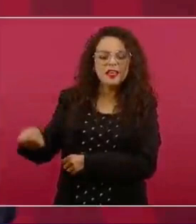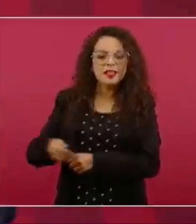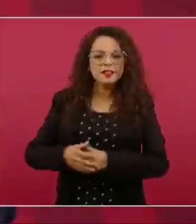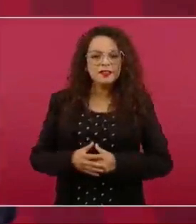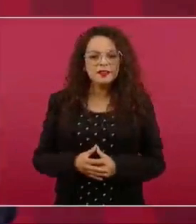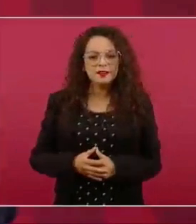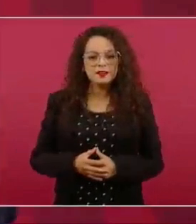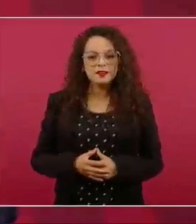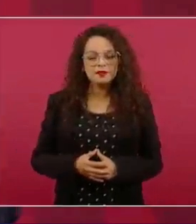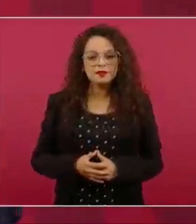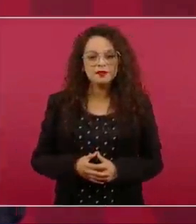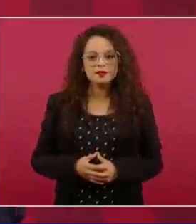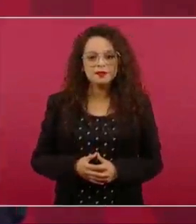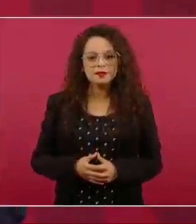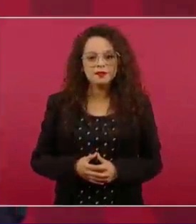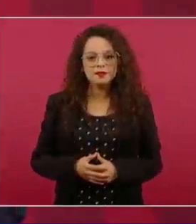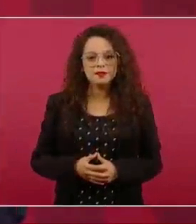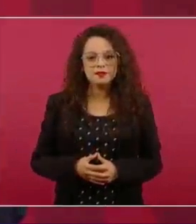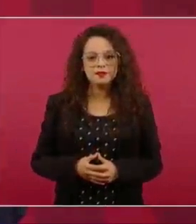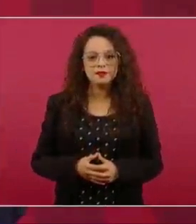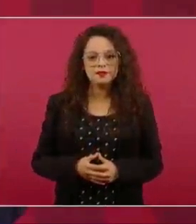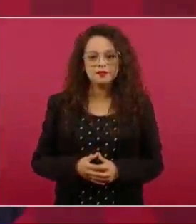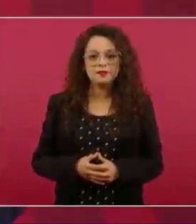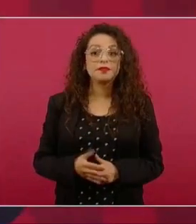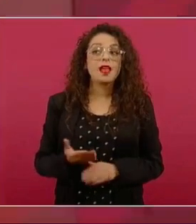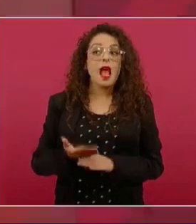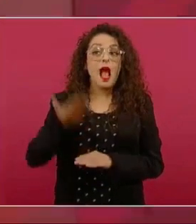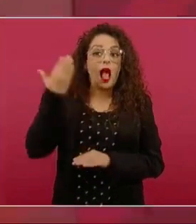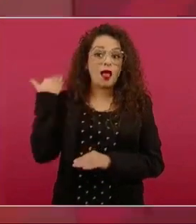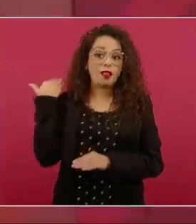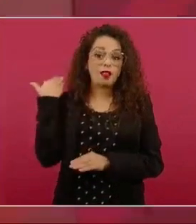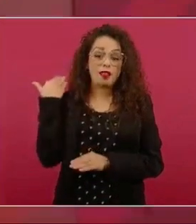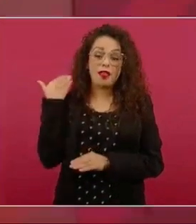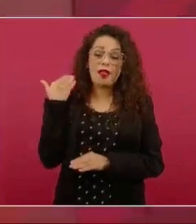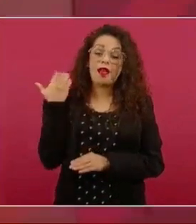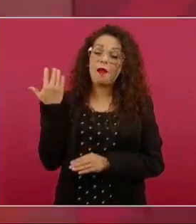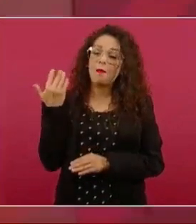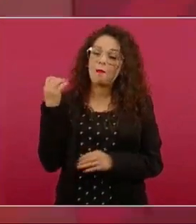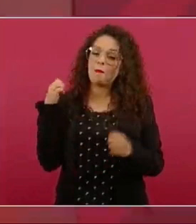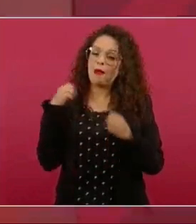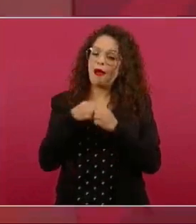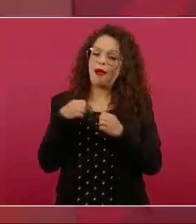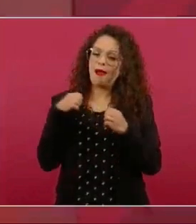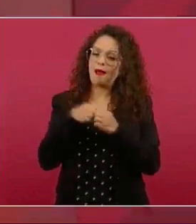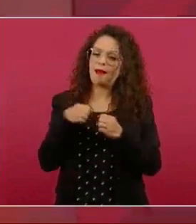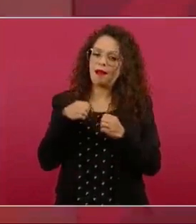porque engañaban de que hacían un periodismo